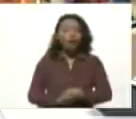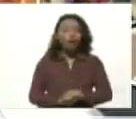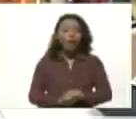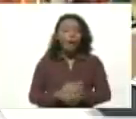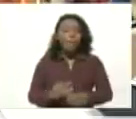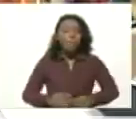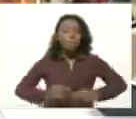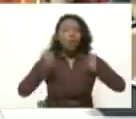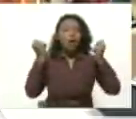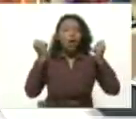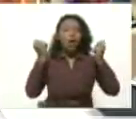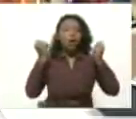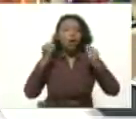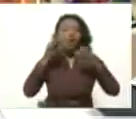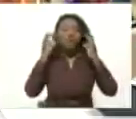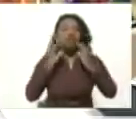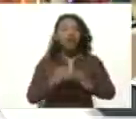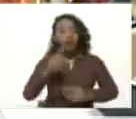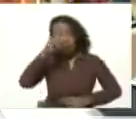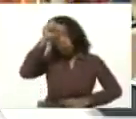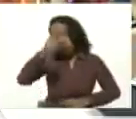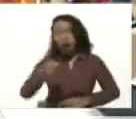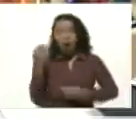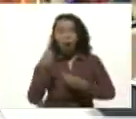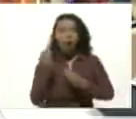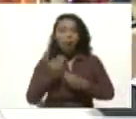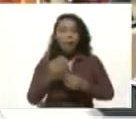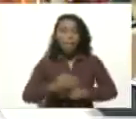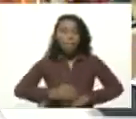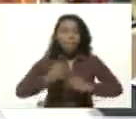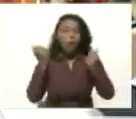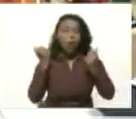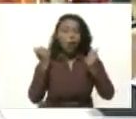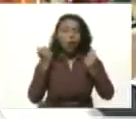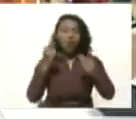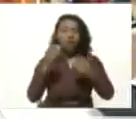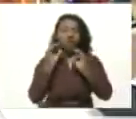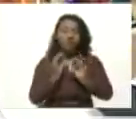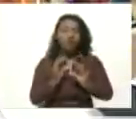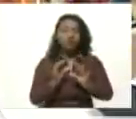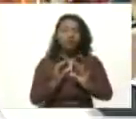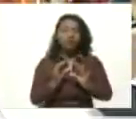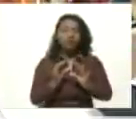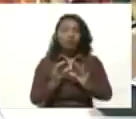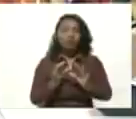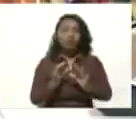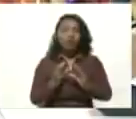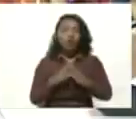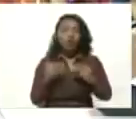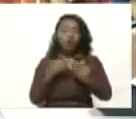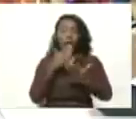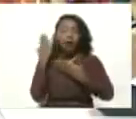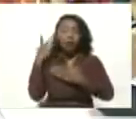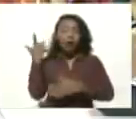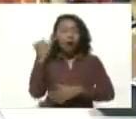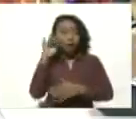Desaparecidos que han sido oficialmente reconocidos como desaparecidos, desaparición forzada. Todo esto hay